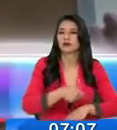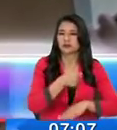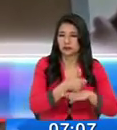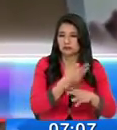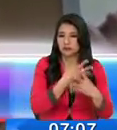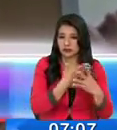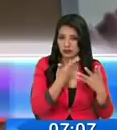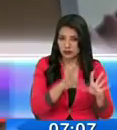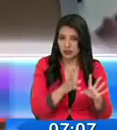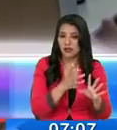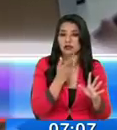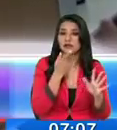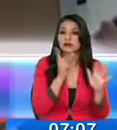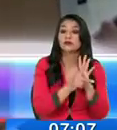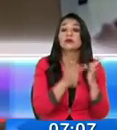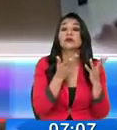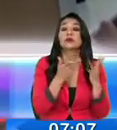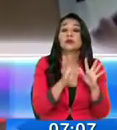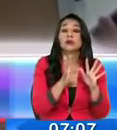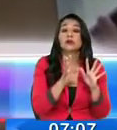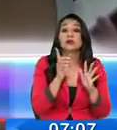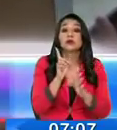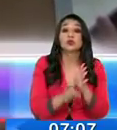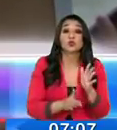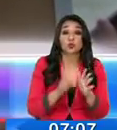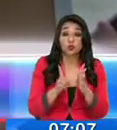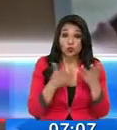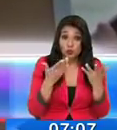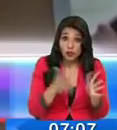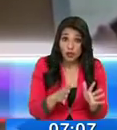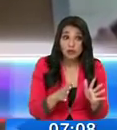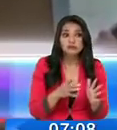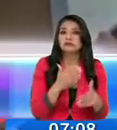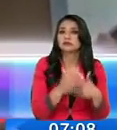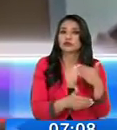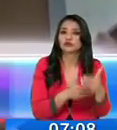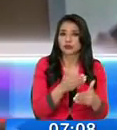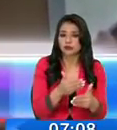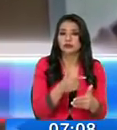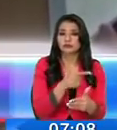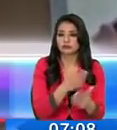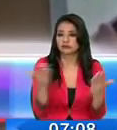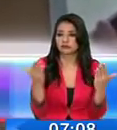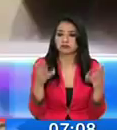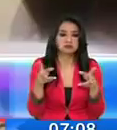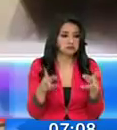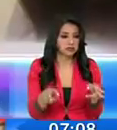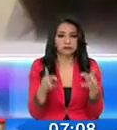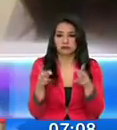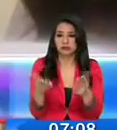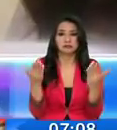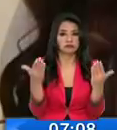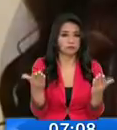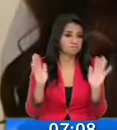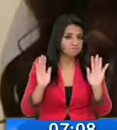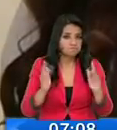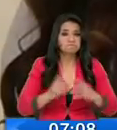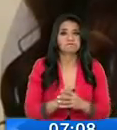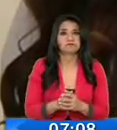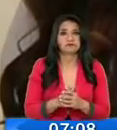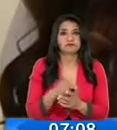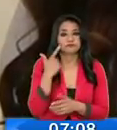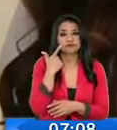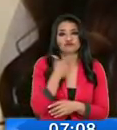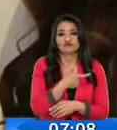Penales de Durán dentro del proceso de lavado de activos, se ha demostrado la identidad de los mismos hechos. El fiscal de Administración